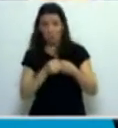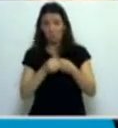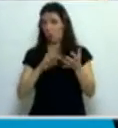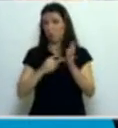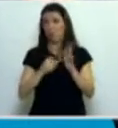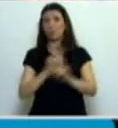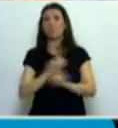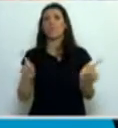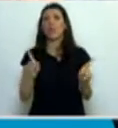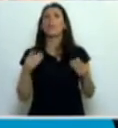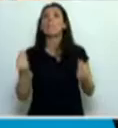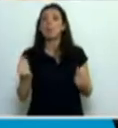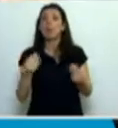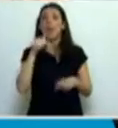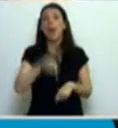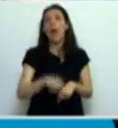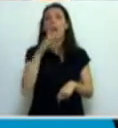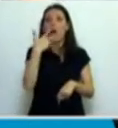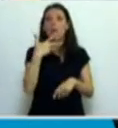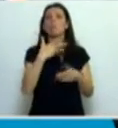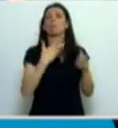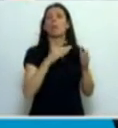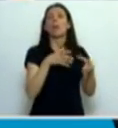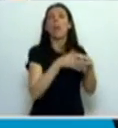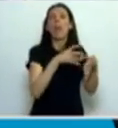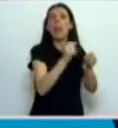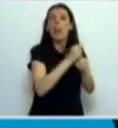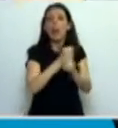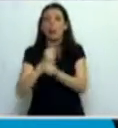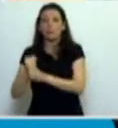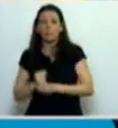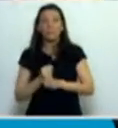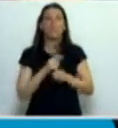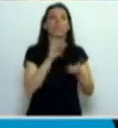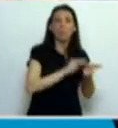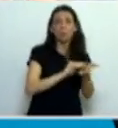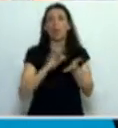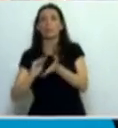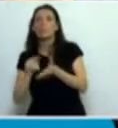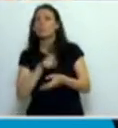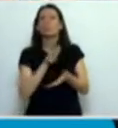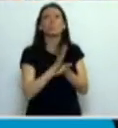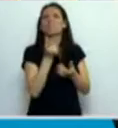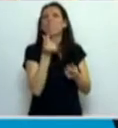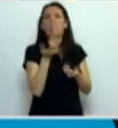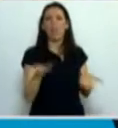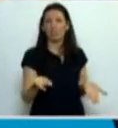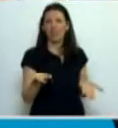cuando la mayoría de las cuestiones que estamos aprobando en la Comisión Mixta Revisora de Cuentas son estados financieros,